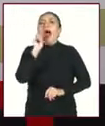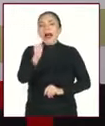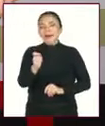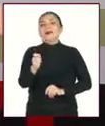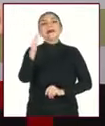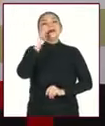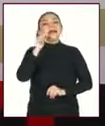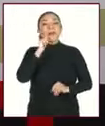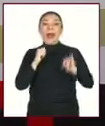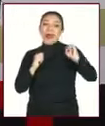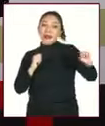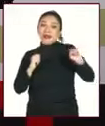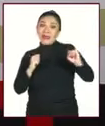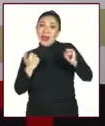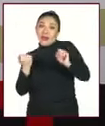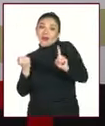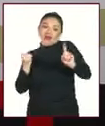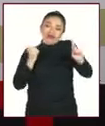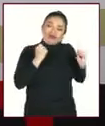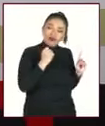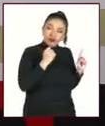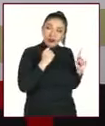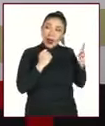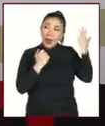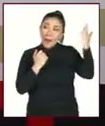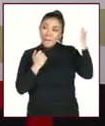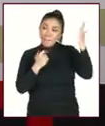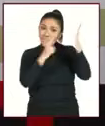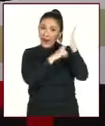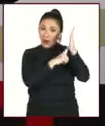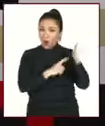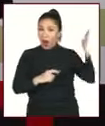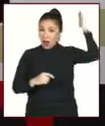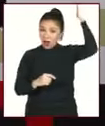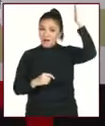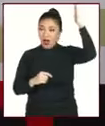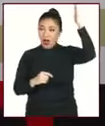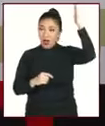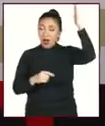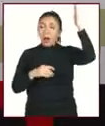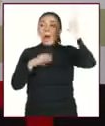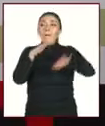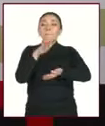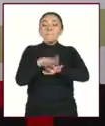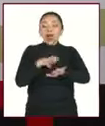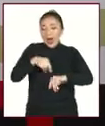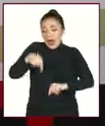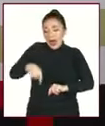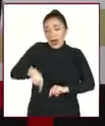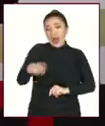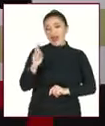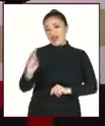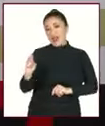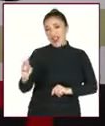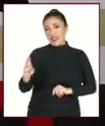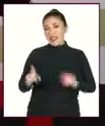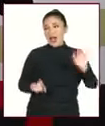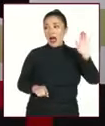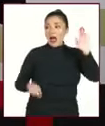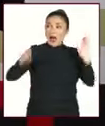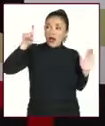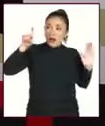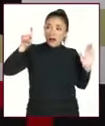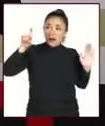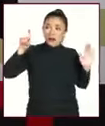lado izquierdo, con el bracito izquierdo levantado y la pierna derecha elevada. Entonces van a quedar